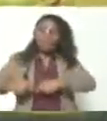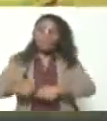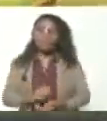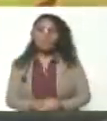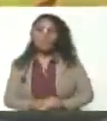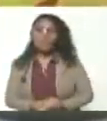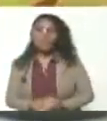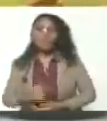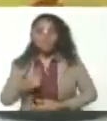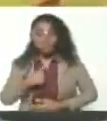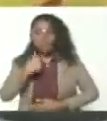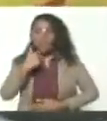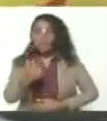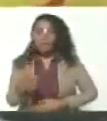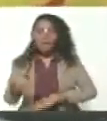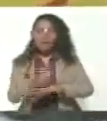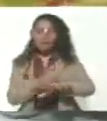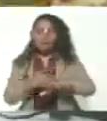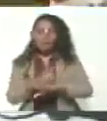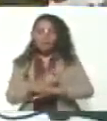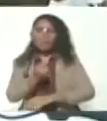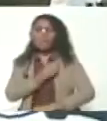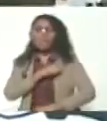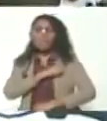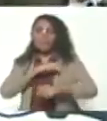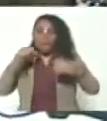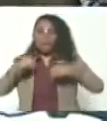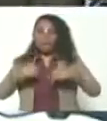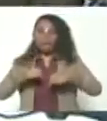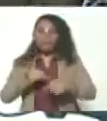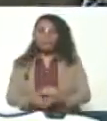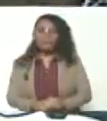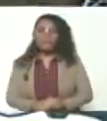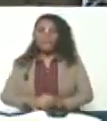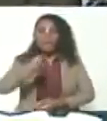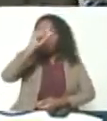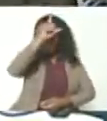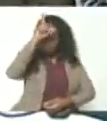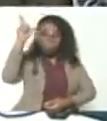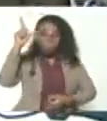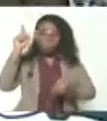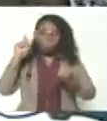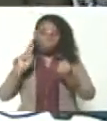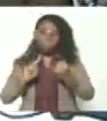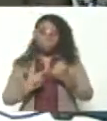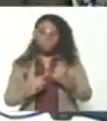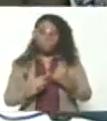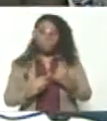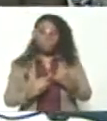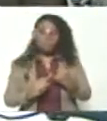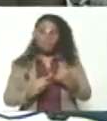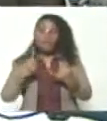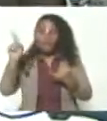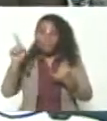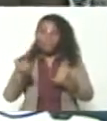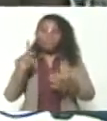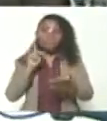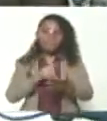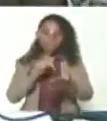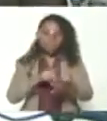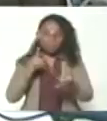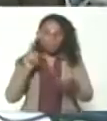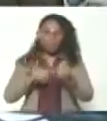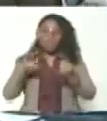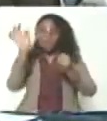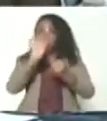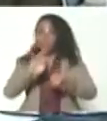Y se lo digo al gobierno de España, desde aquí. Leopoldo López está involucrado de